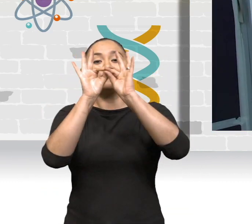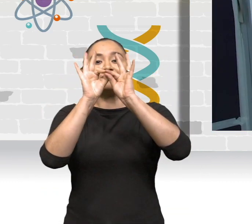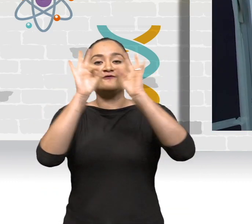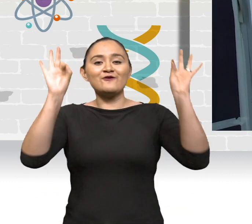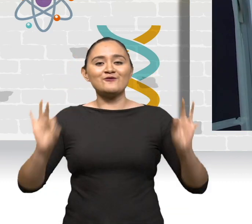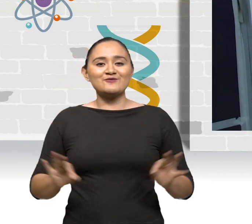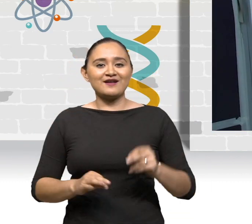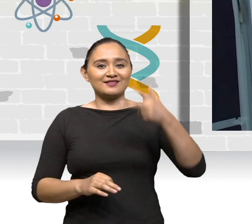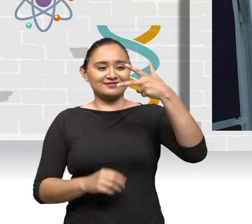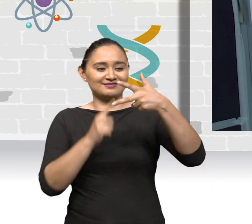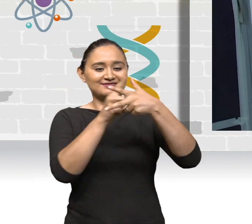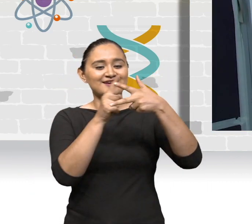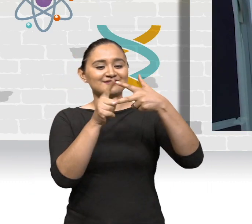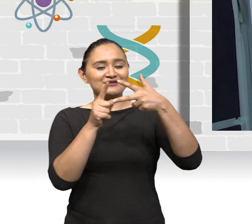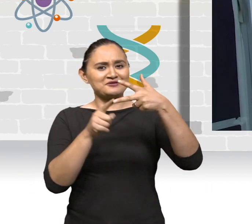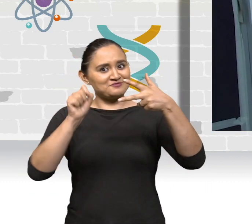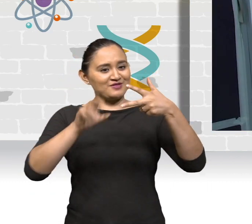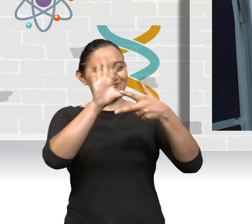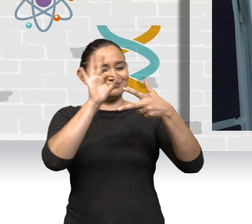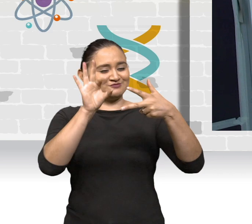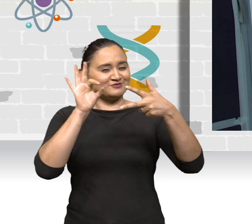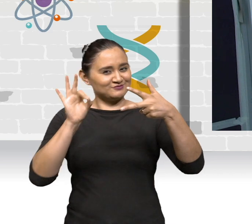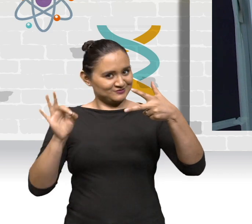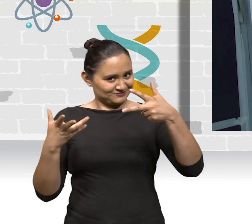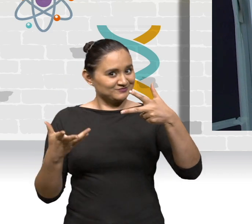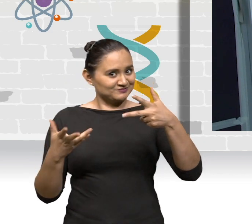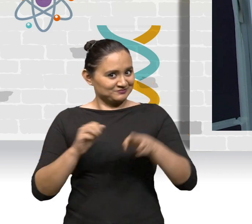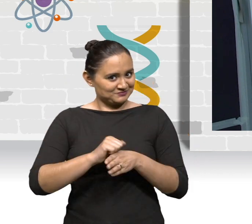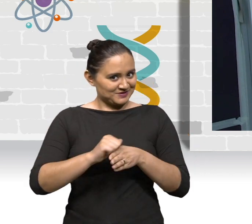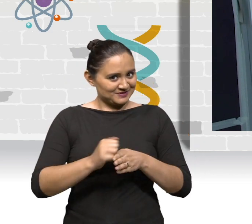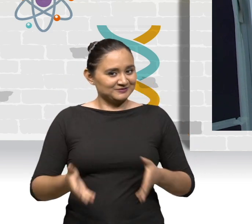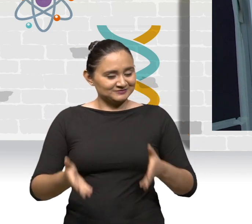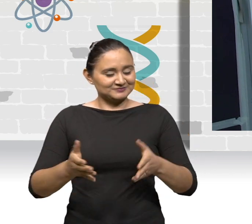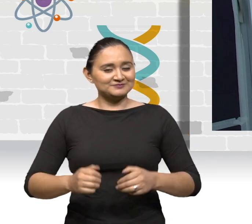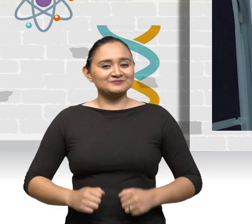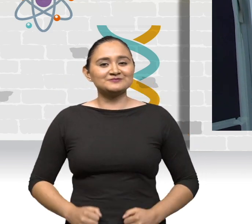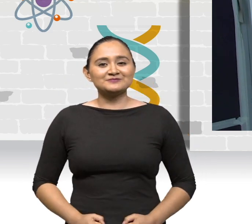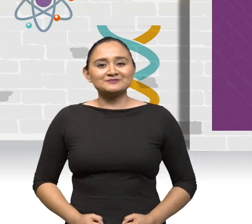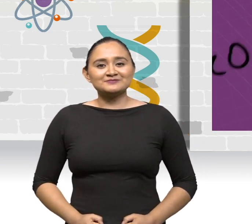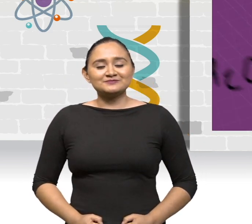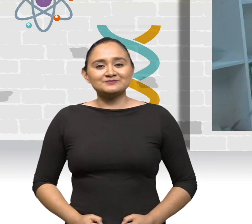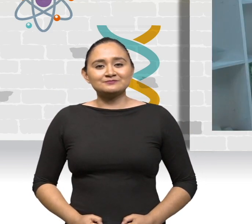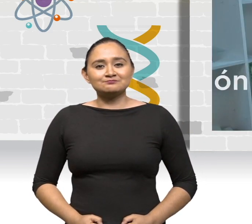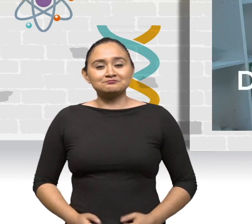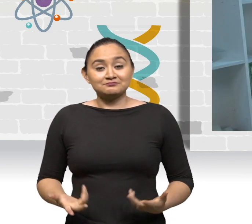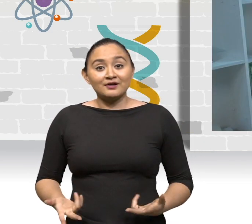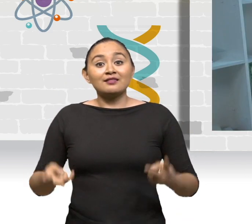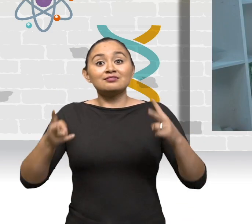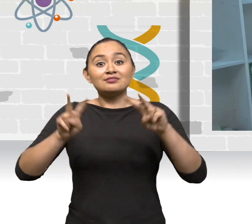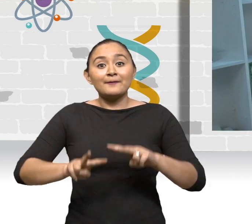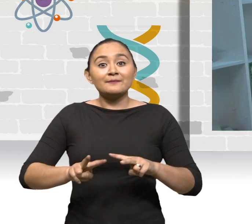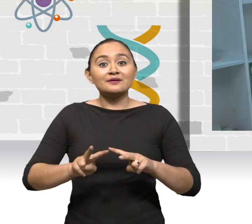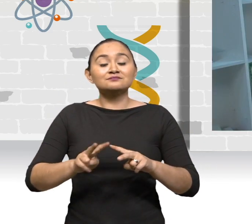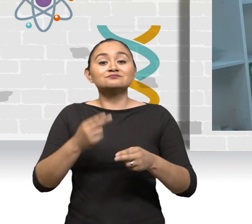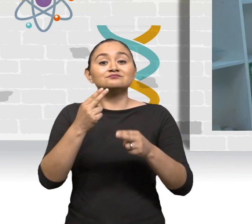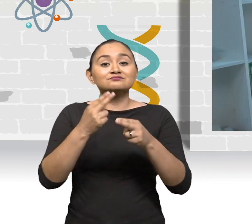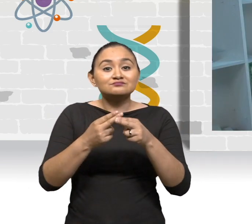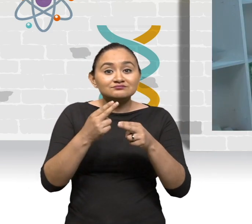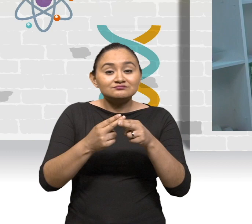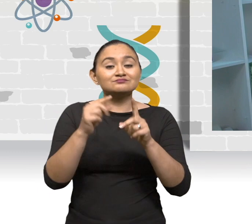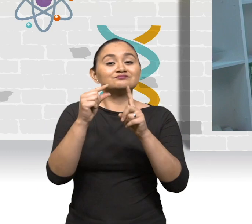que necesitas conocer para resolver cualquier problema de movimiento rectilíneo uniformemente variado, el significado